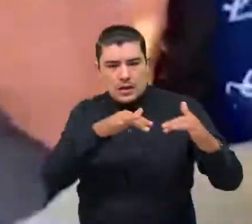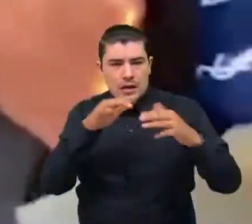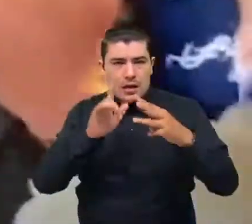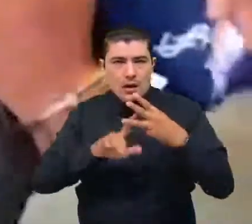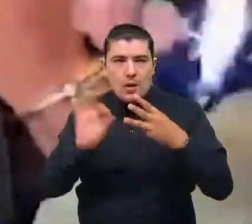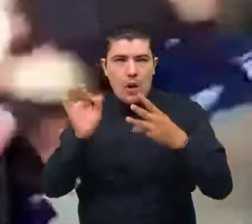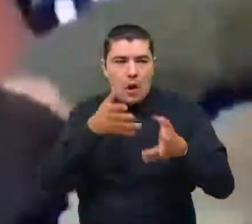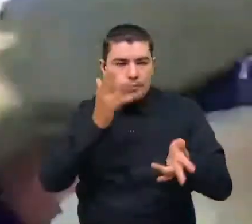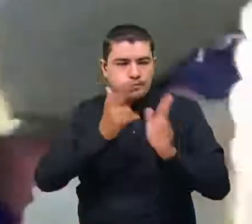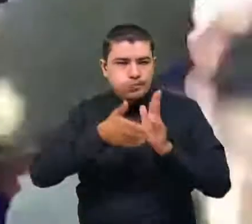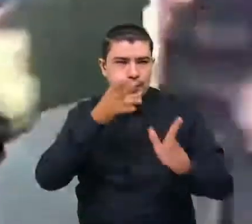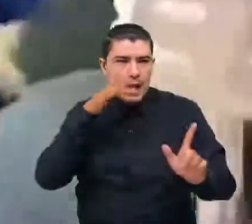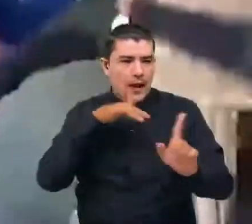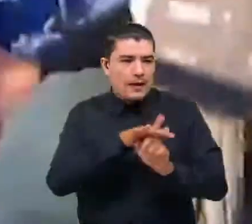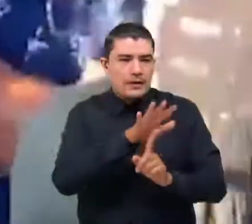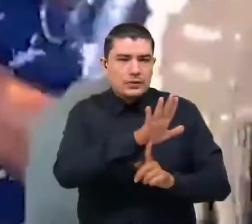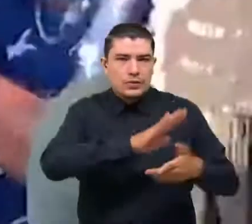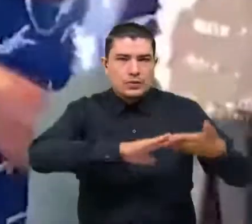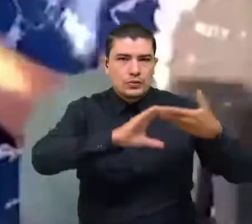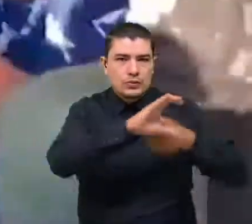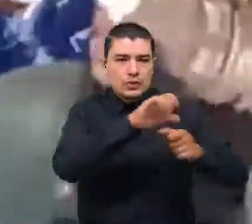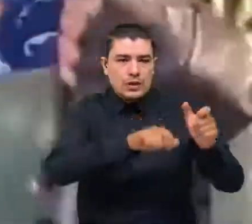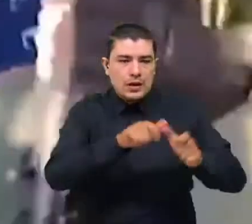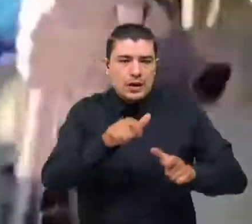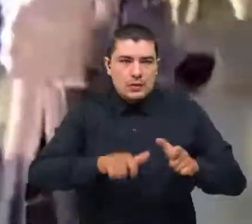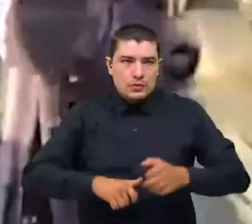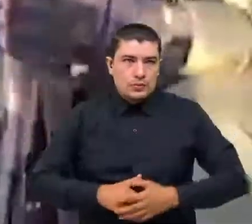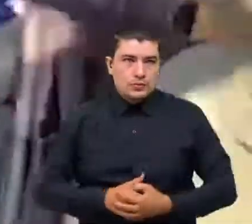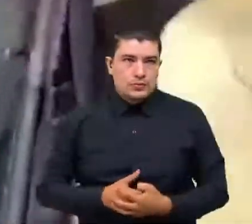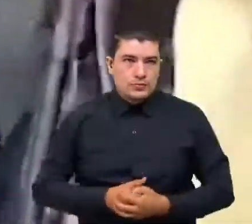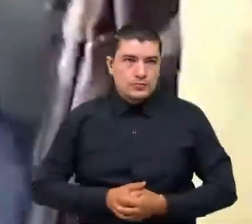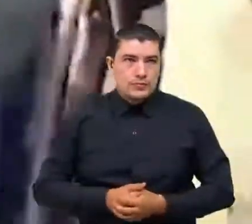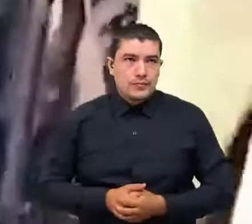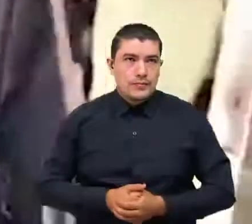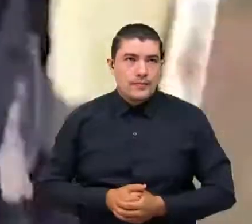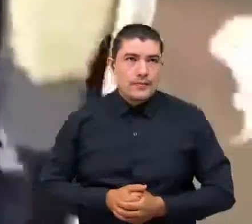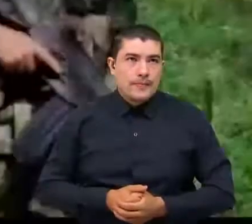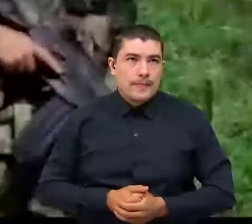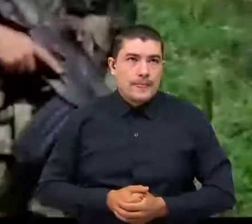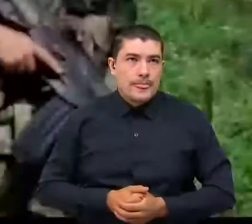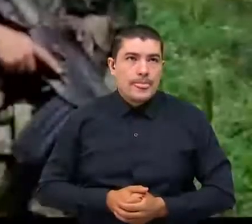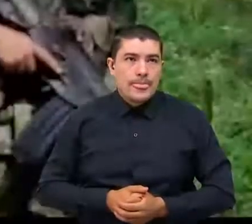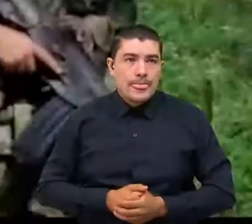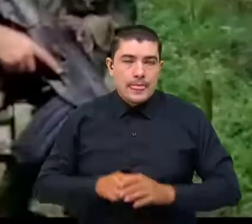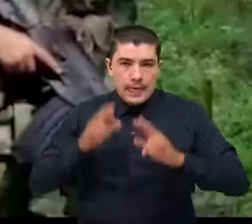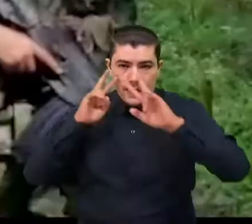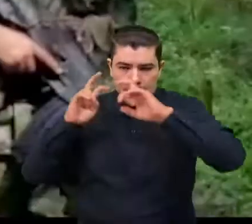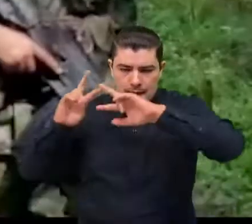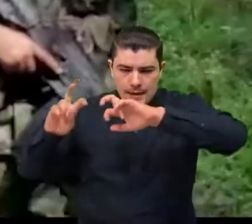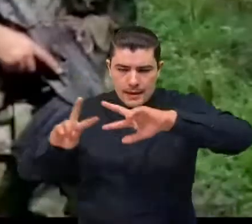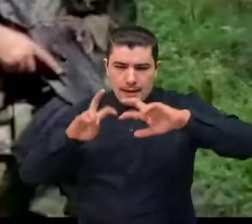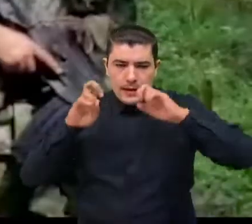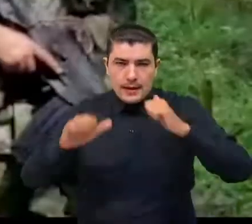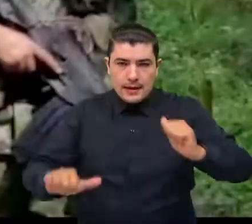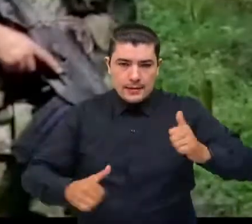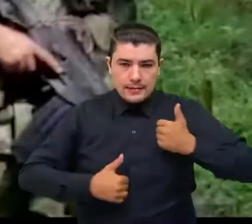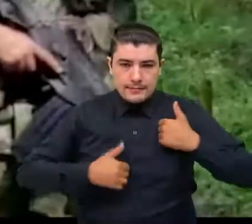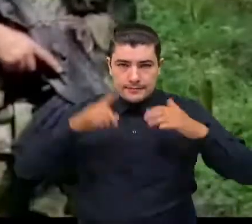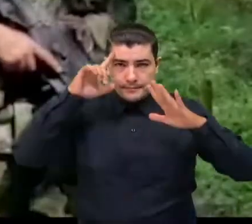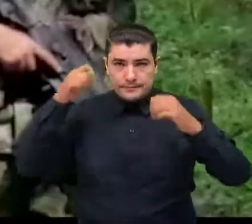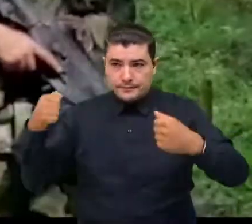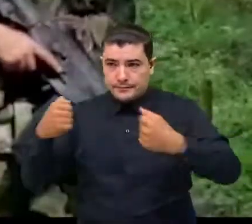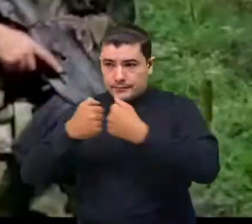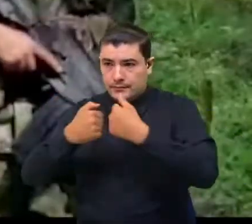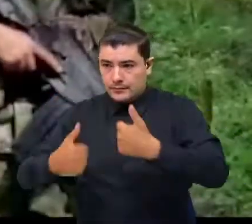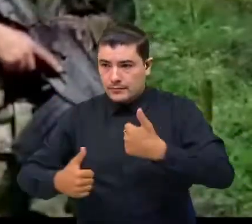indiscriminados a la población civil y la autoridad en el desarrollo de operaciones militares de manera conjunta con la fuerza aérea y